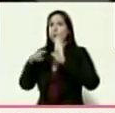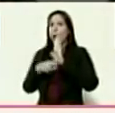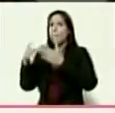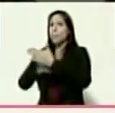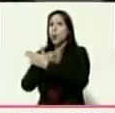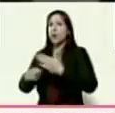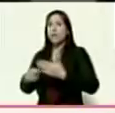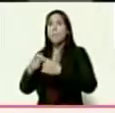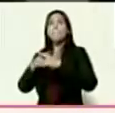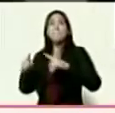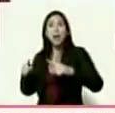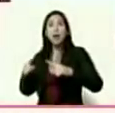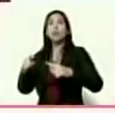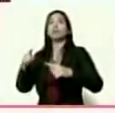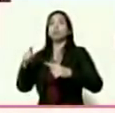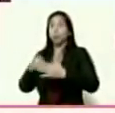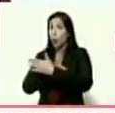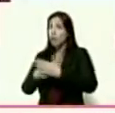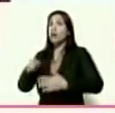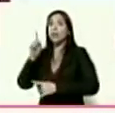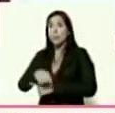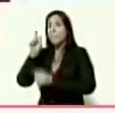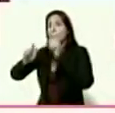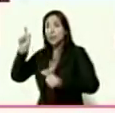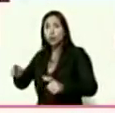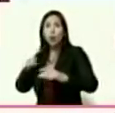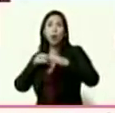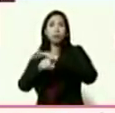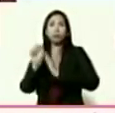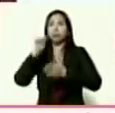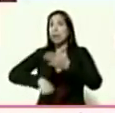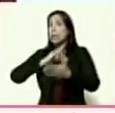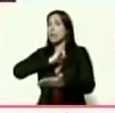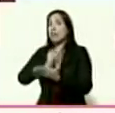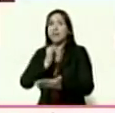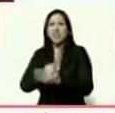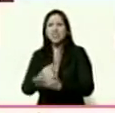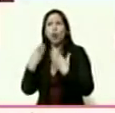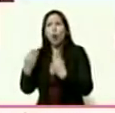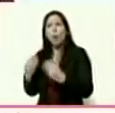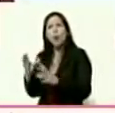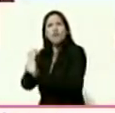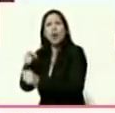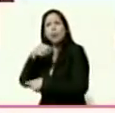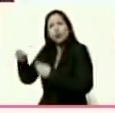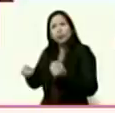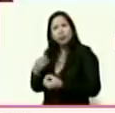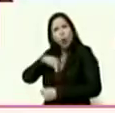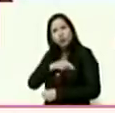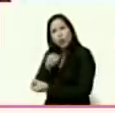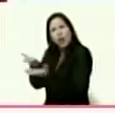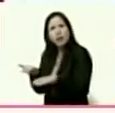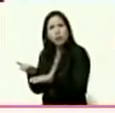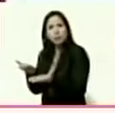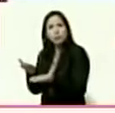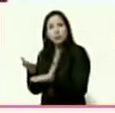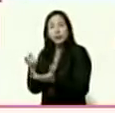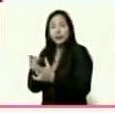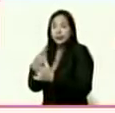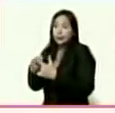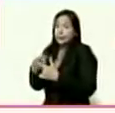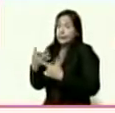Bueno, también les prohíbe montar gente sin identificación. ¿Es cómo les creemos? Lo cierto es que